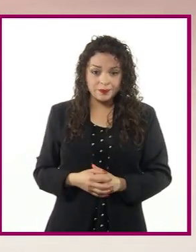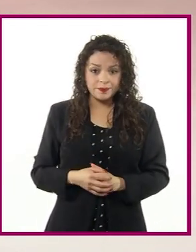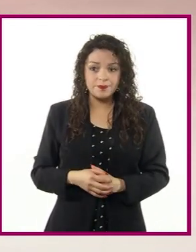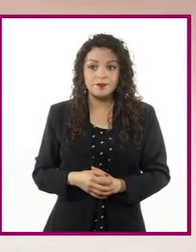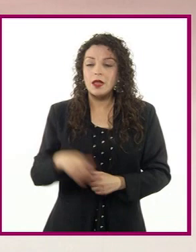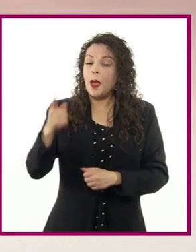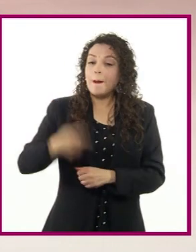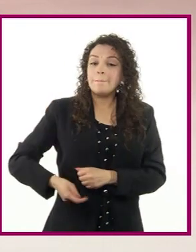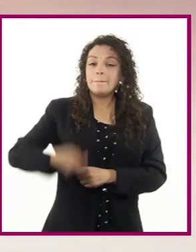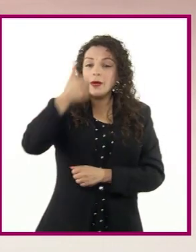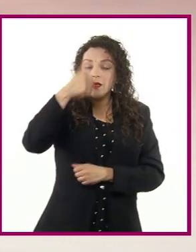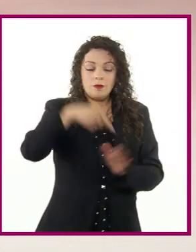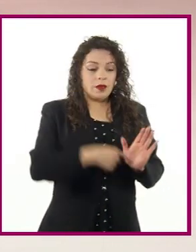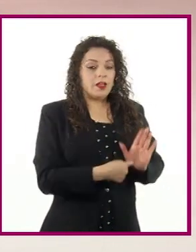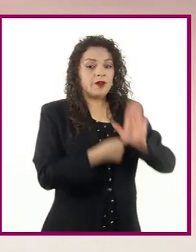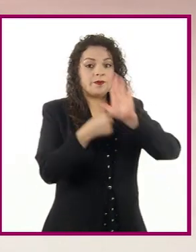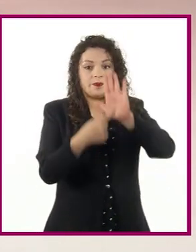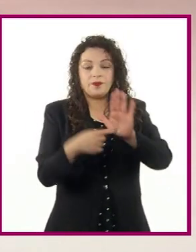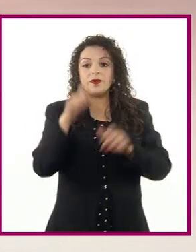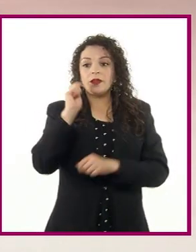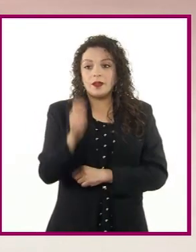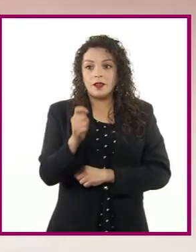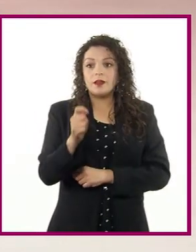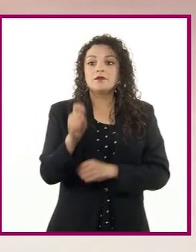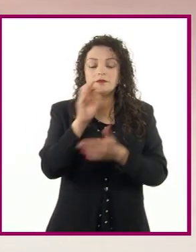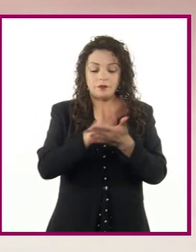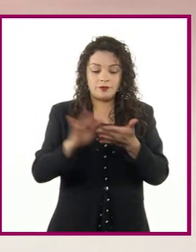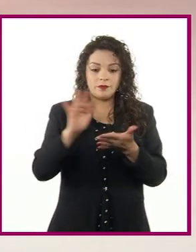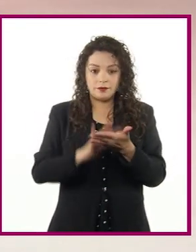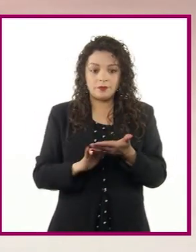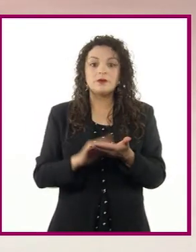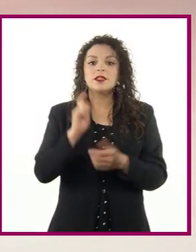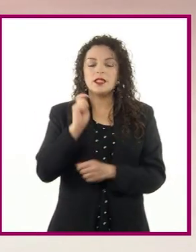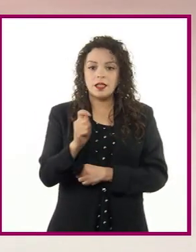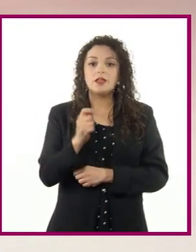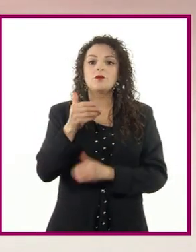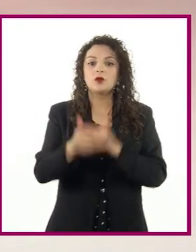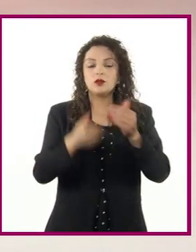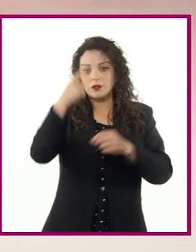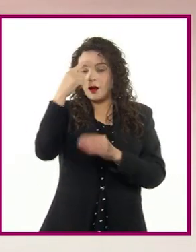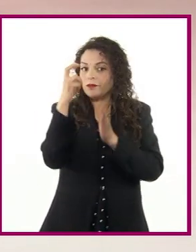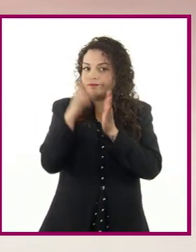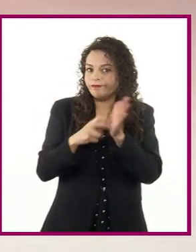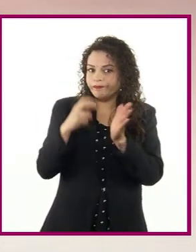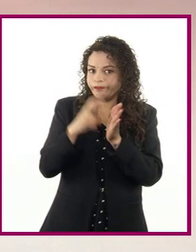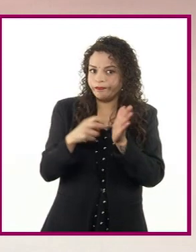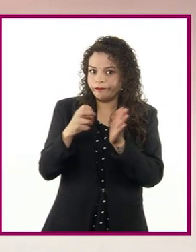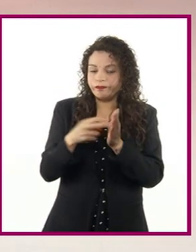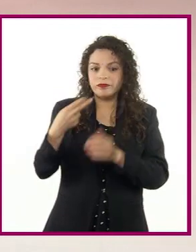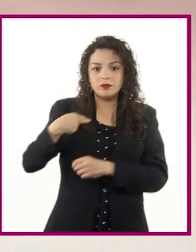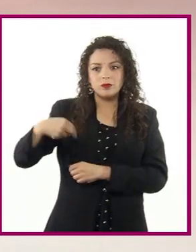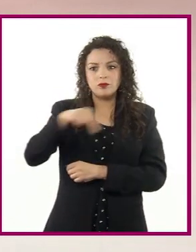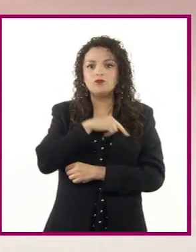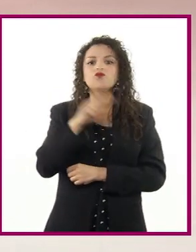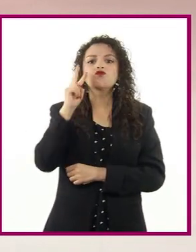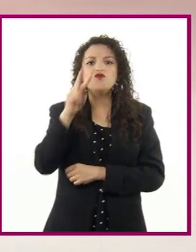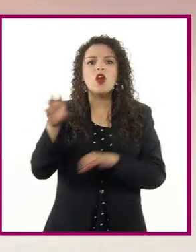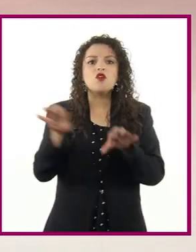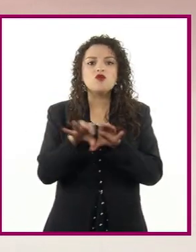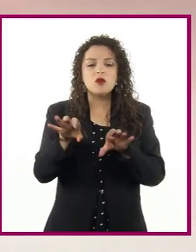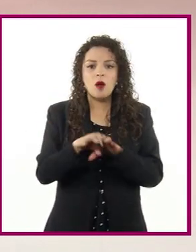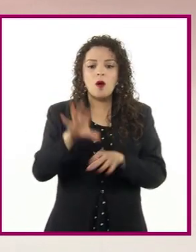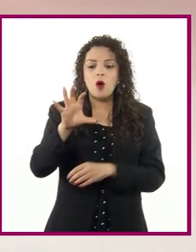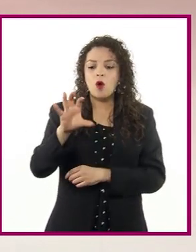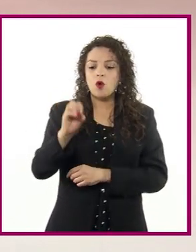Primero les mostraré un texto que ha pasado por el proceso de corrección. Lo vamos a ver marcado por el corrector y